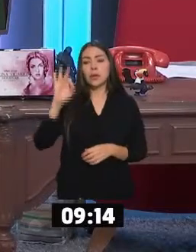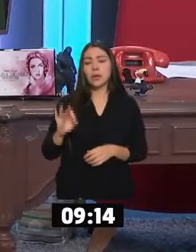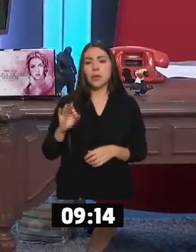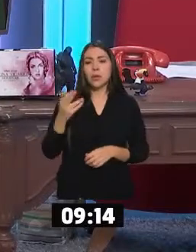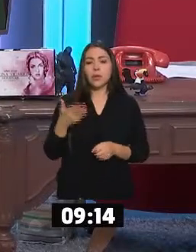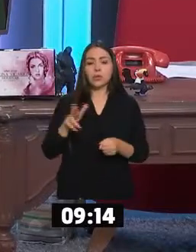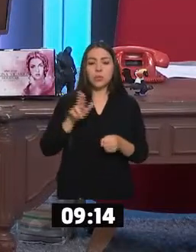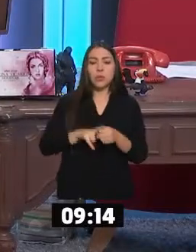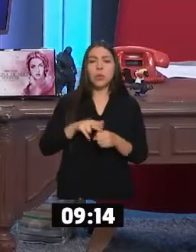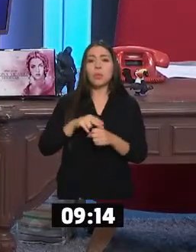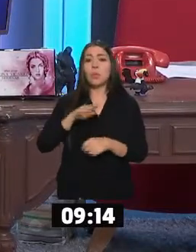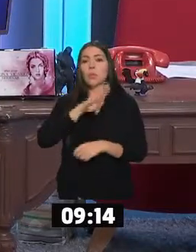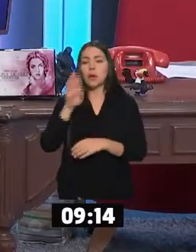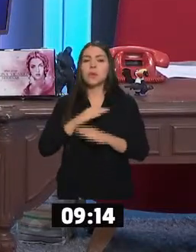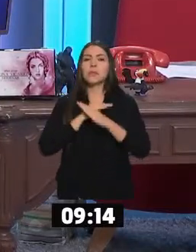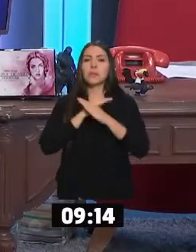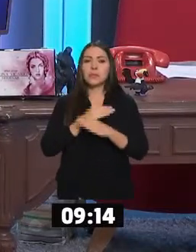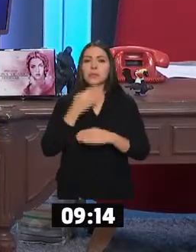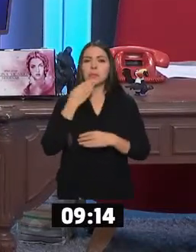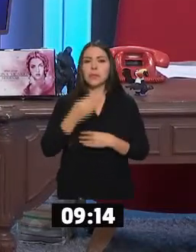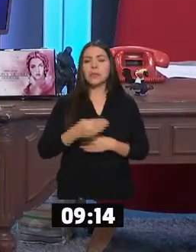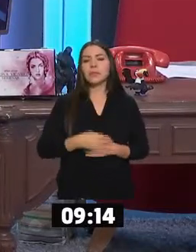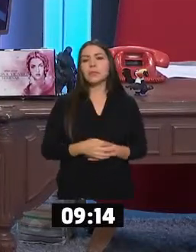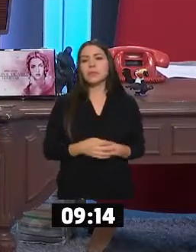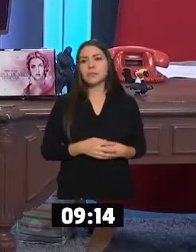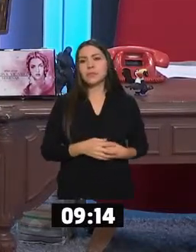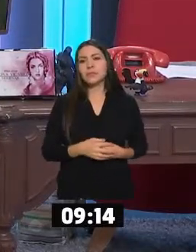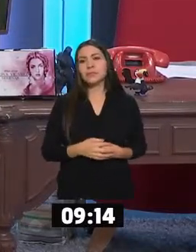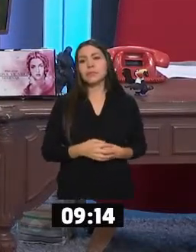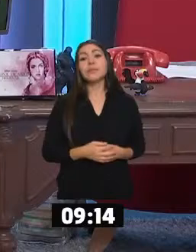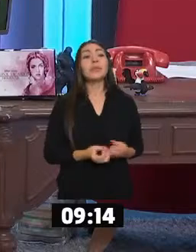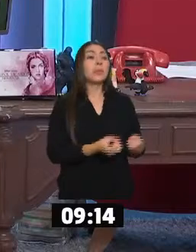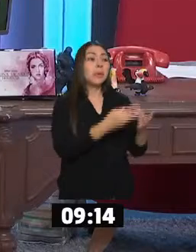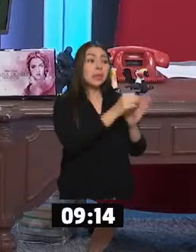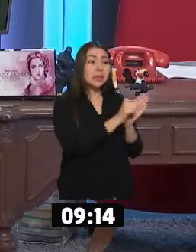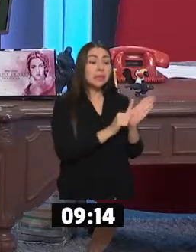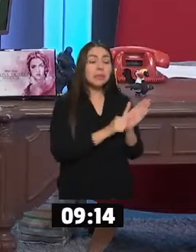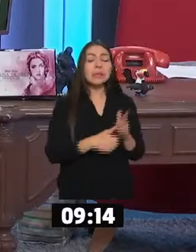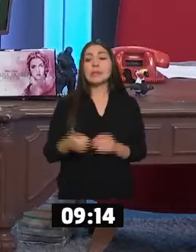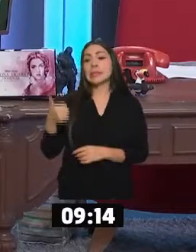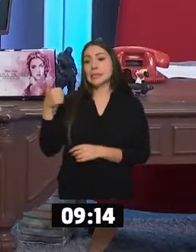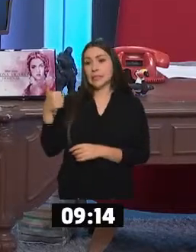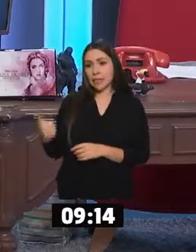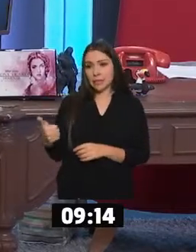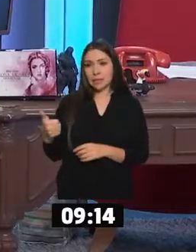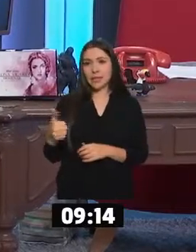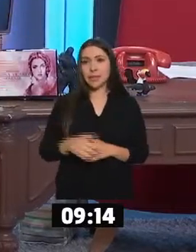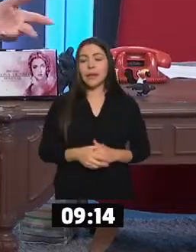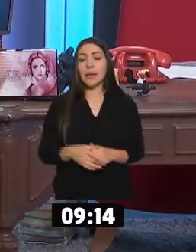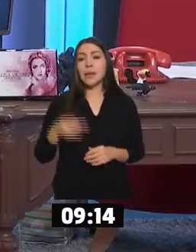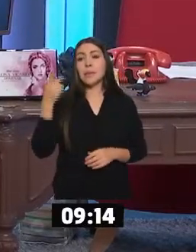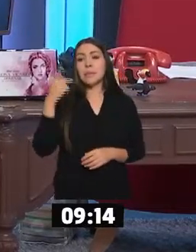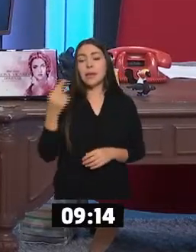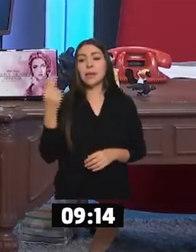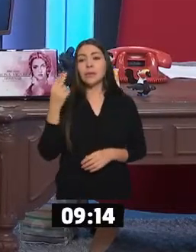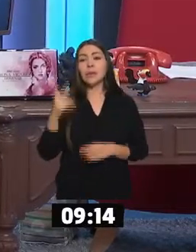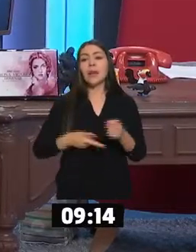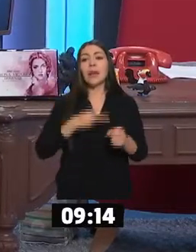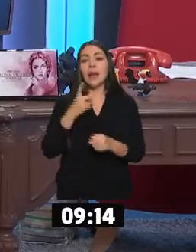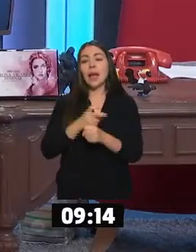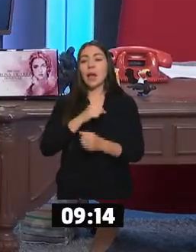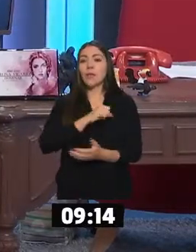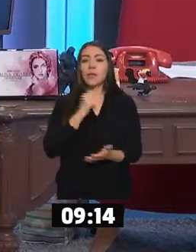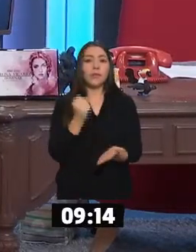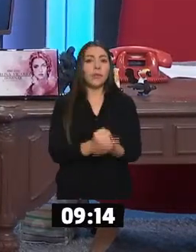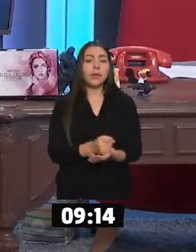sea, contra eso te Sí, previene. ok. ¿Cuántos meses? 6. Ok. La mala es que se van a estar el refuerzo con la segunda